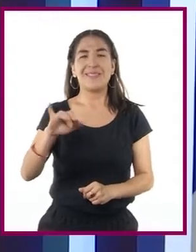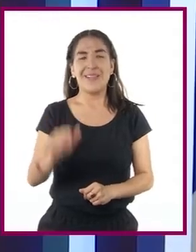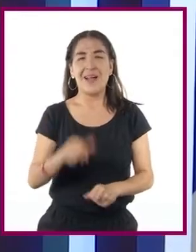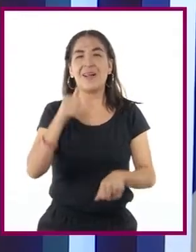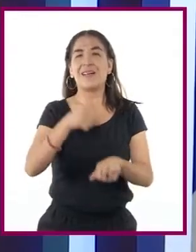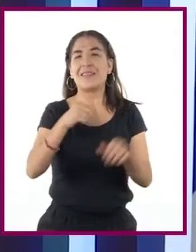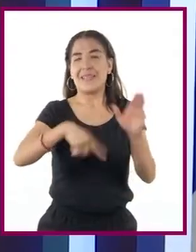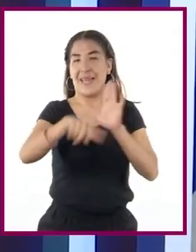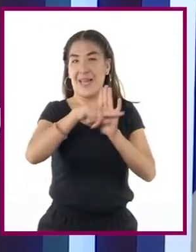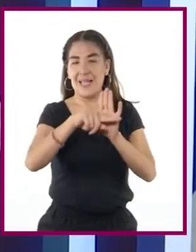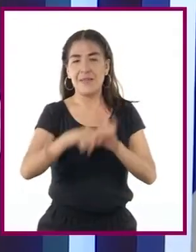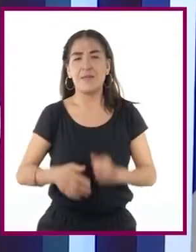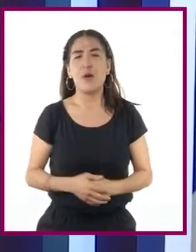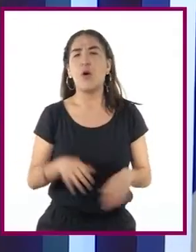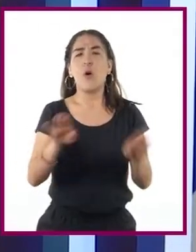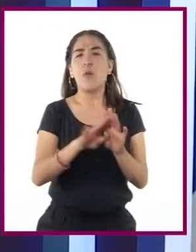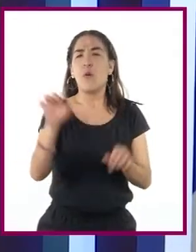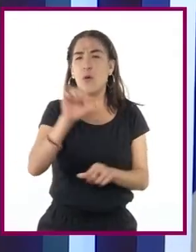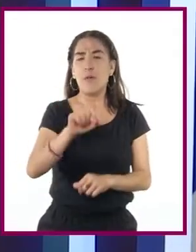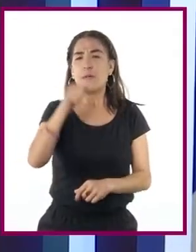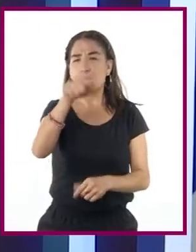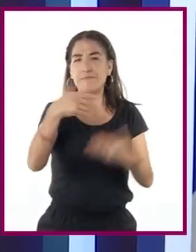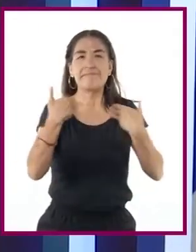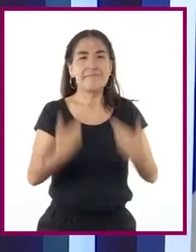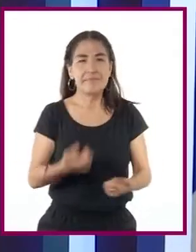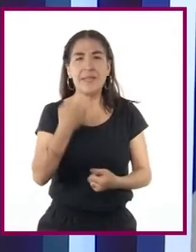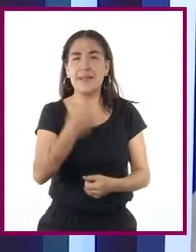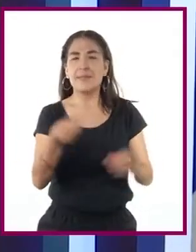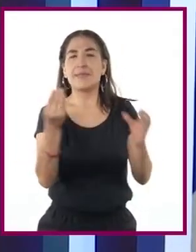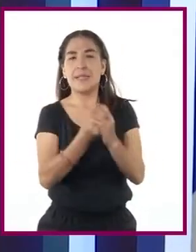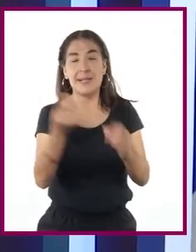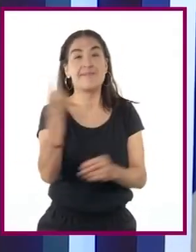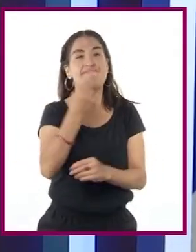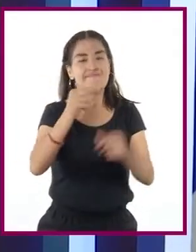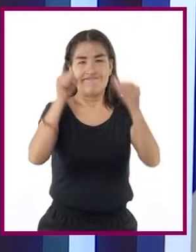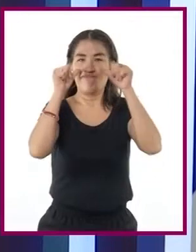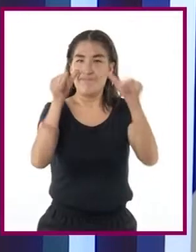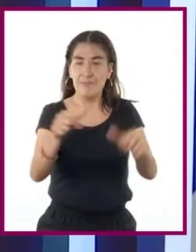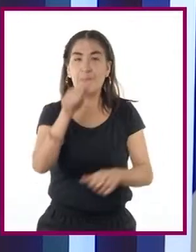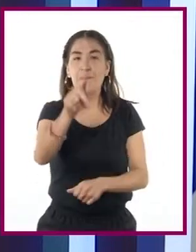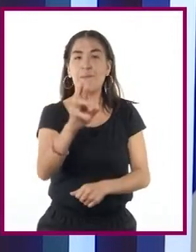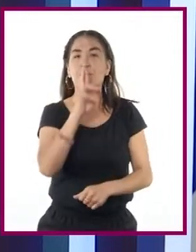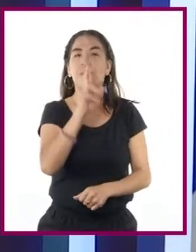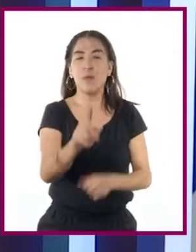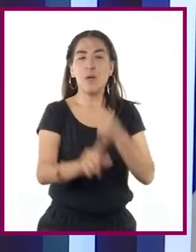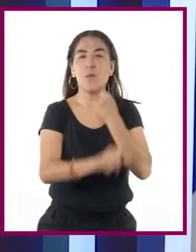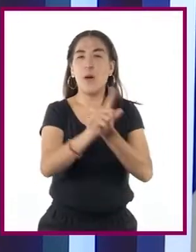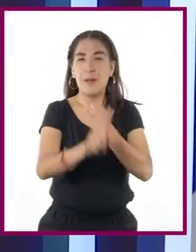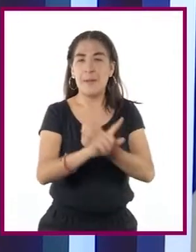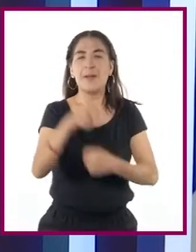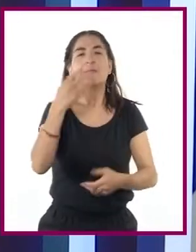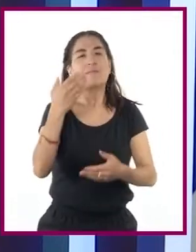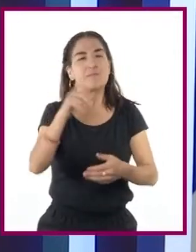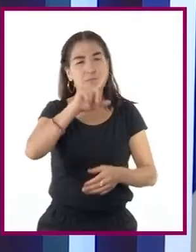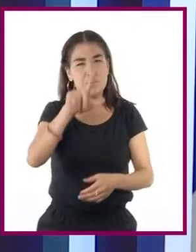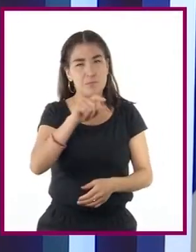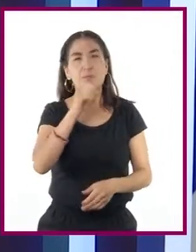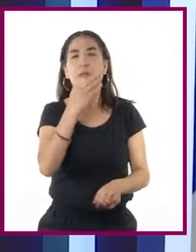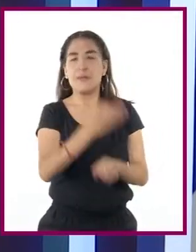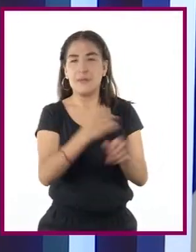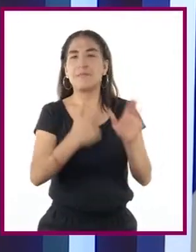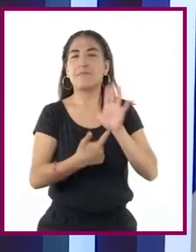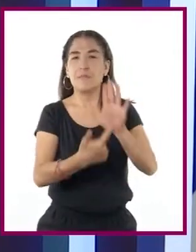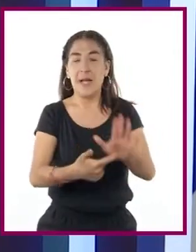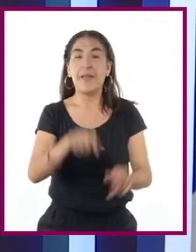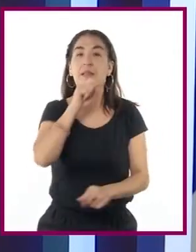Para atender el propósito de esta sesión, es necesario que estén atentos y resuelvan las situaciones que se irán presentando. Además,